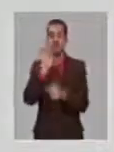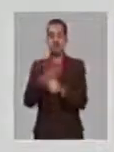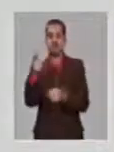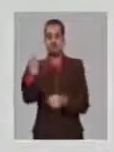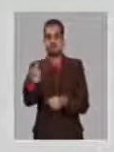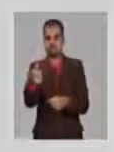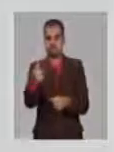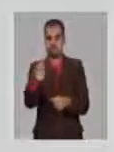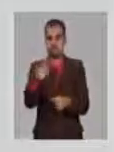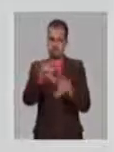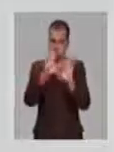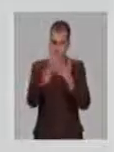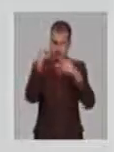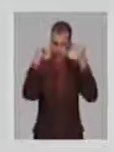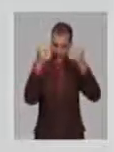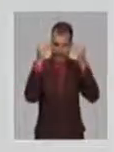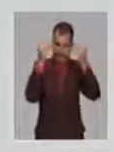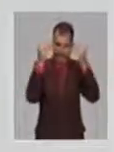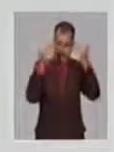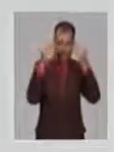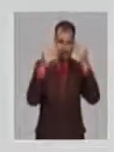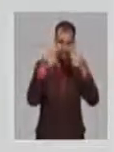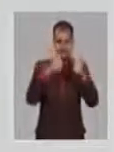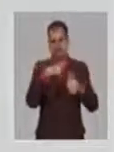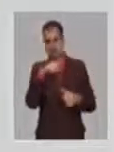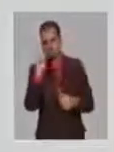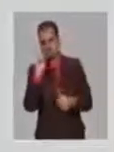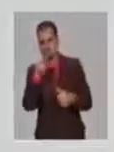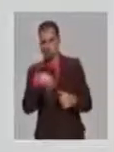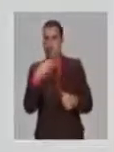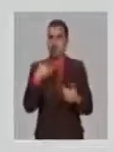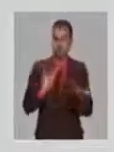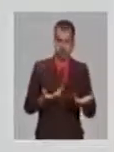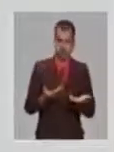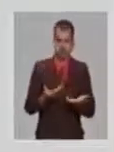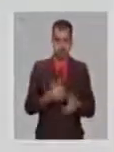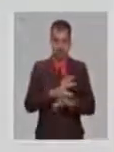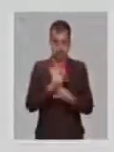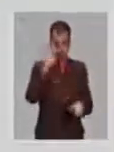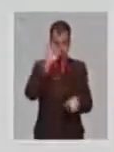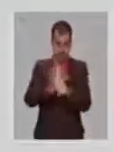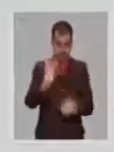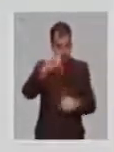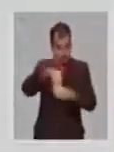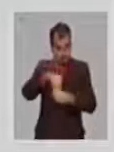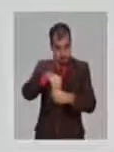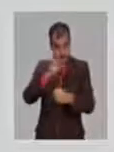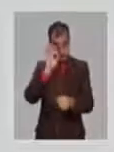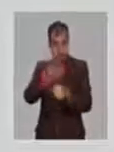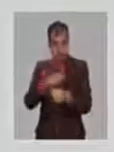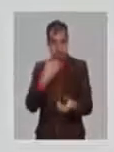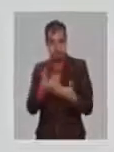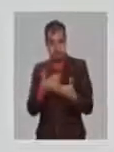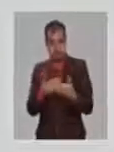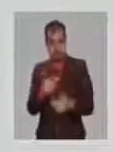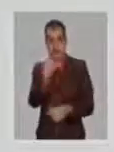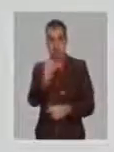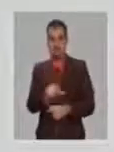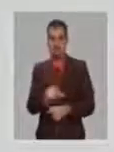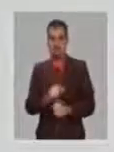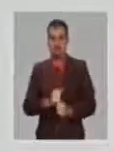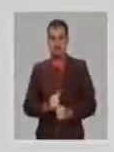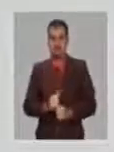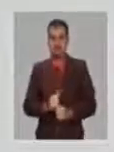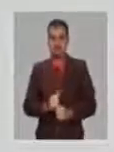de criterios de inclusión, y a partir de ese momento que se decide que el sujeto puede incluirse, entonces la persona adquiere lo que llamamos